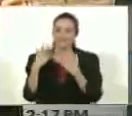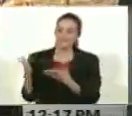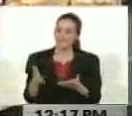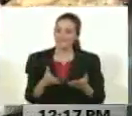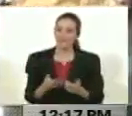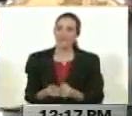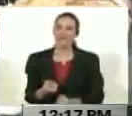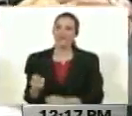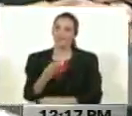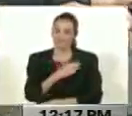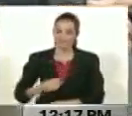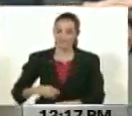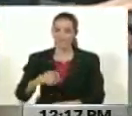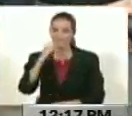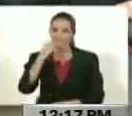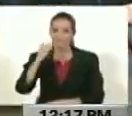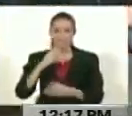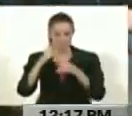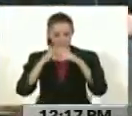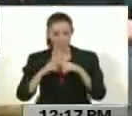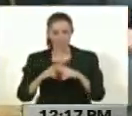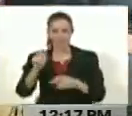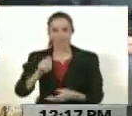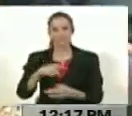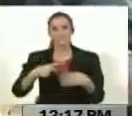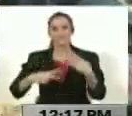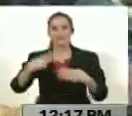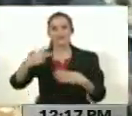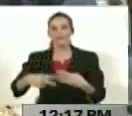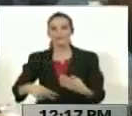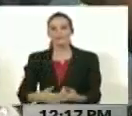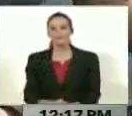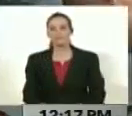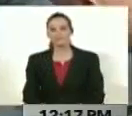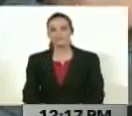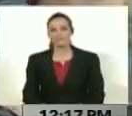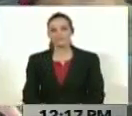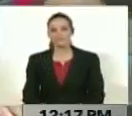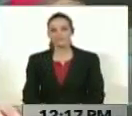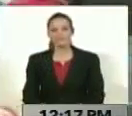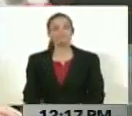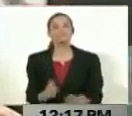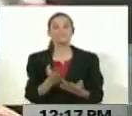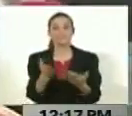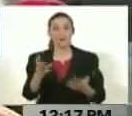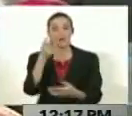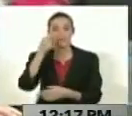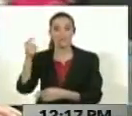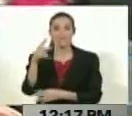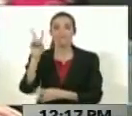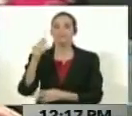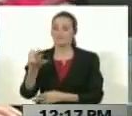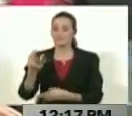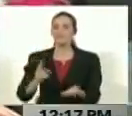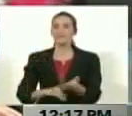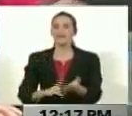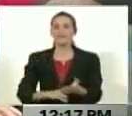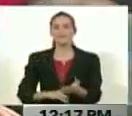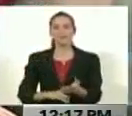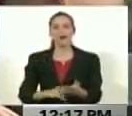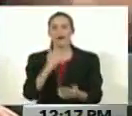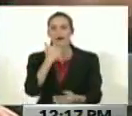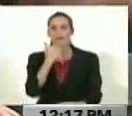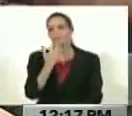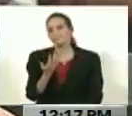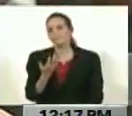invitación, presidente. Es un honor estar aquí en este programa. Y para todo el pueblo de Venezuela estoy seguro que es motivo